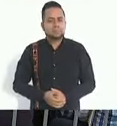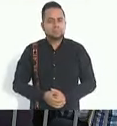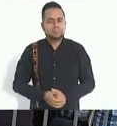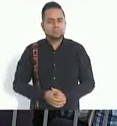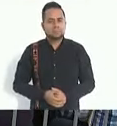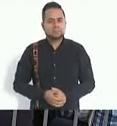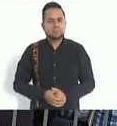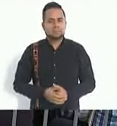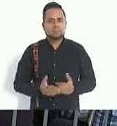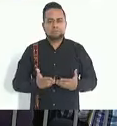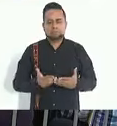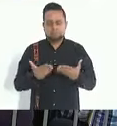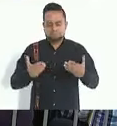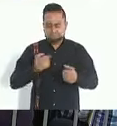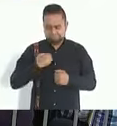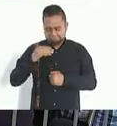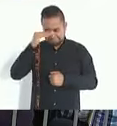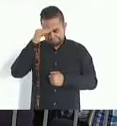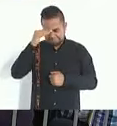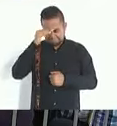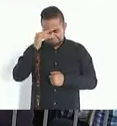ahora lo estaba yo pensando,